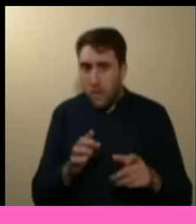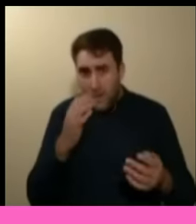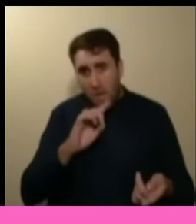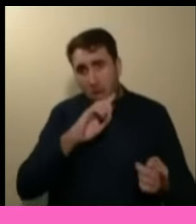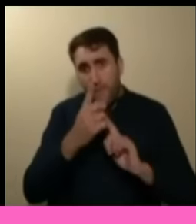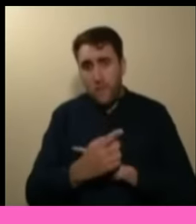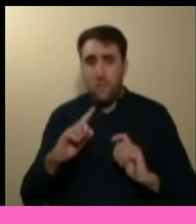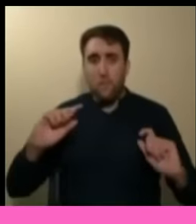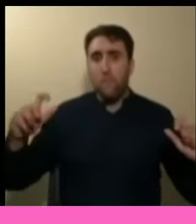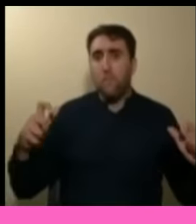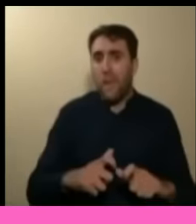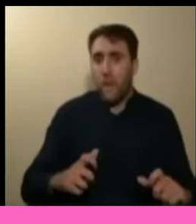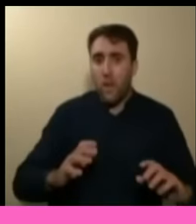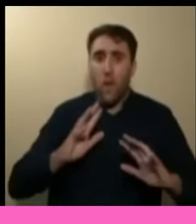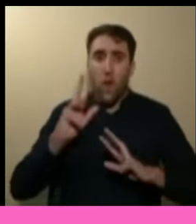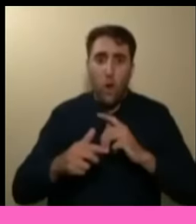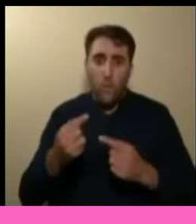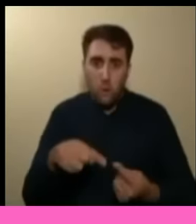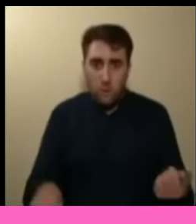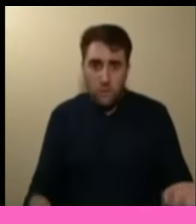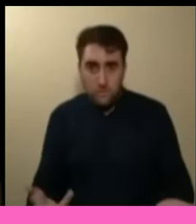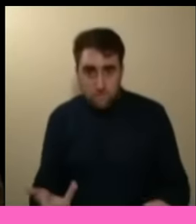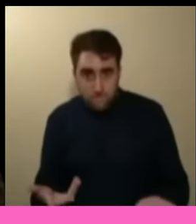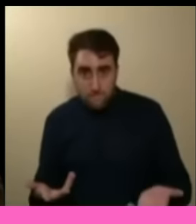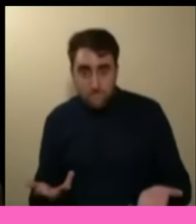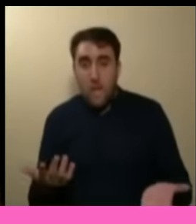esas tasas. Hablar de que estamos